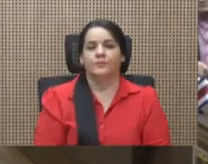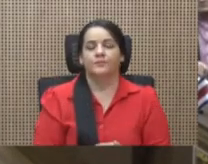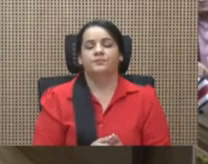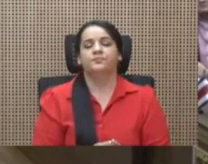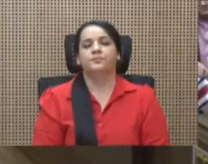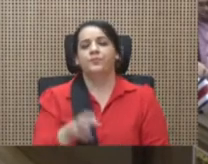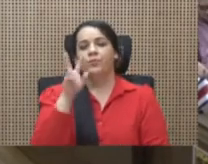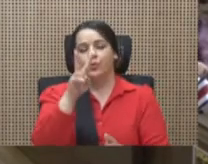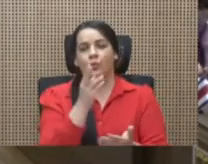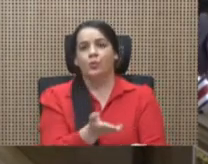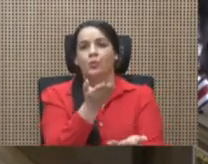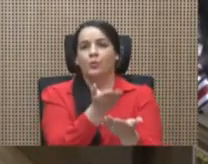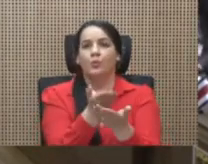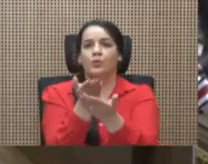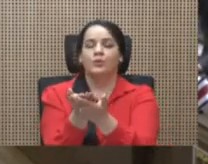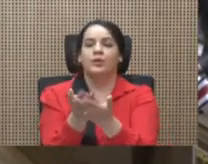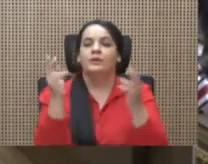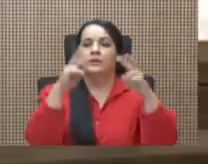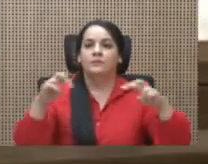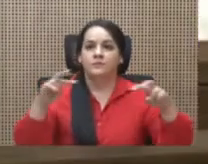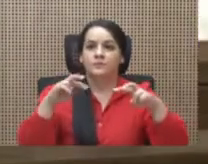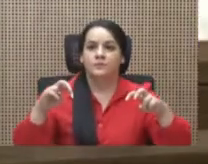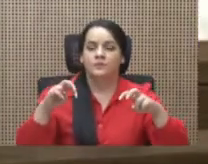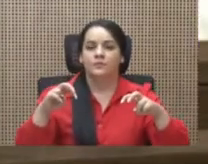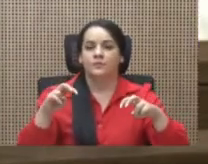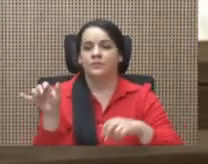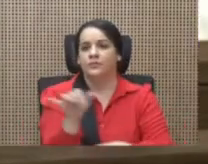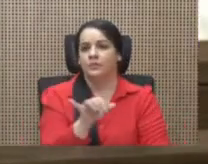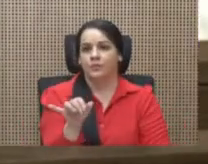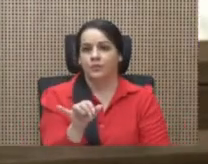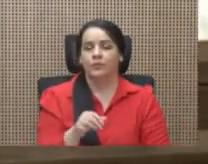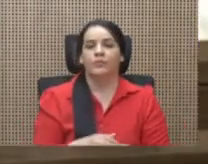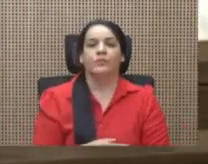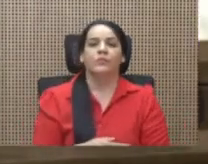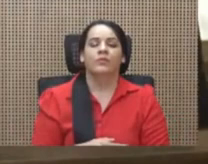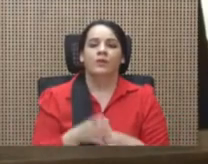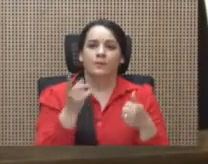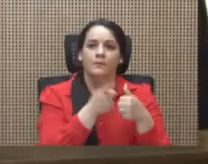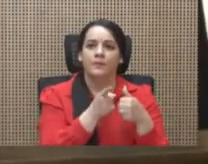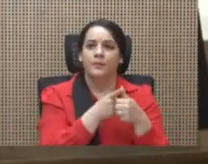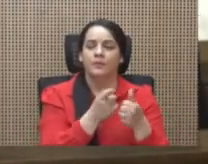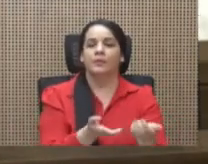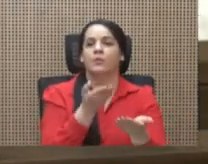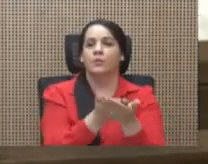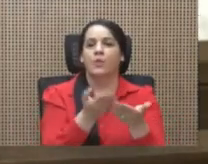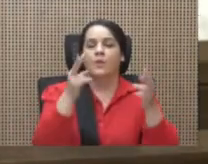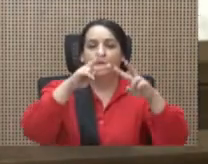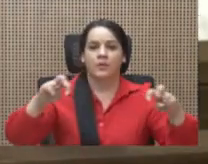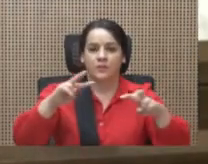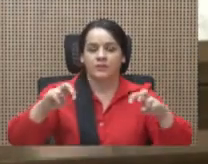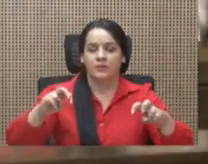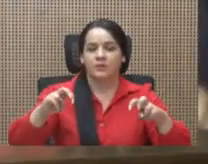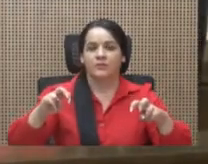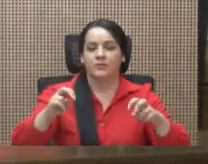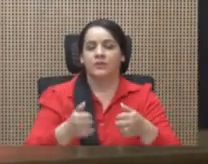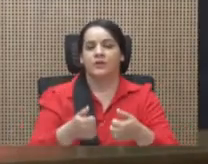dos mociones de revisión en el mismo sentido. La primera dice para que se revise de conformidad con el